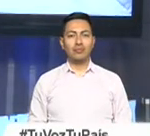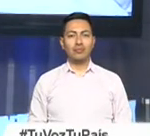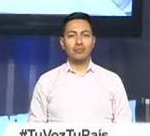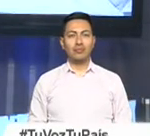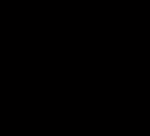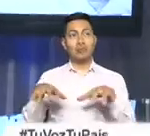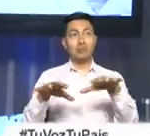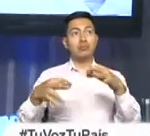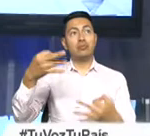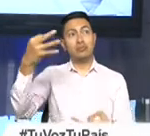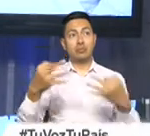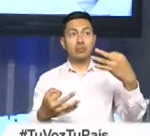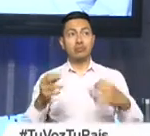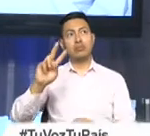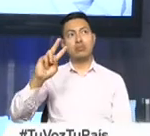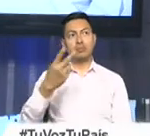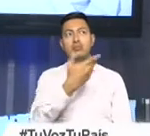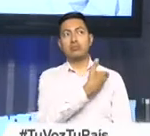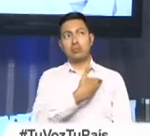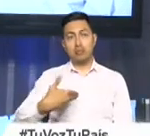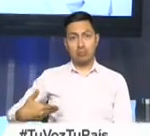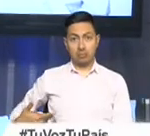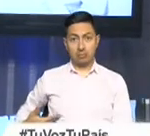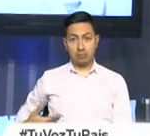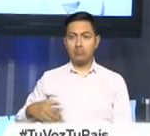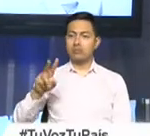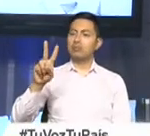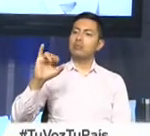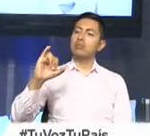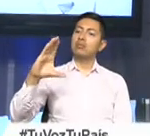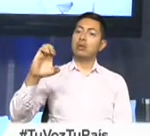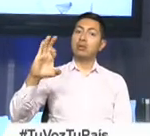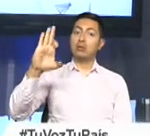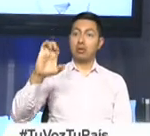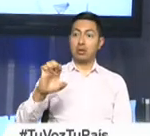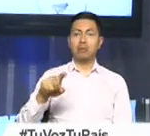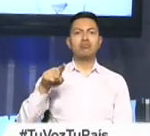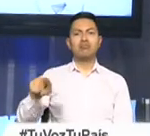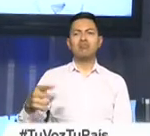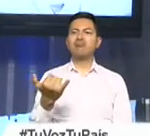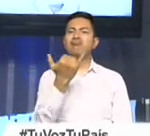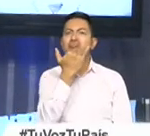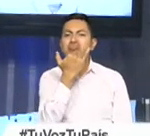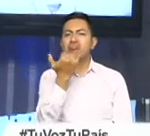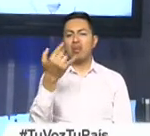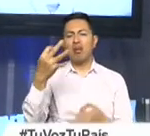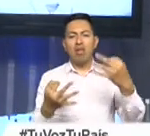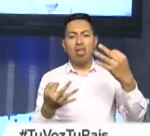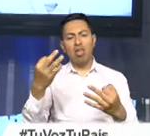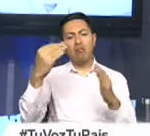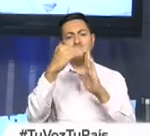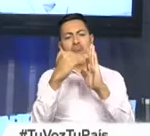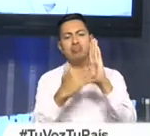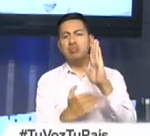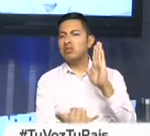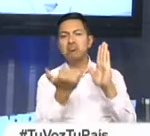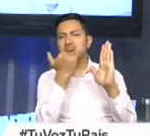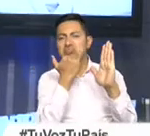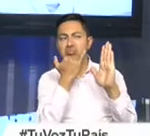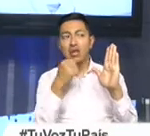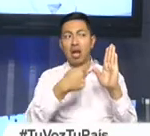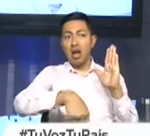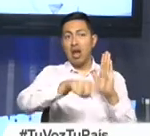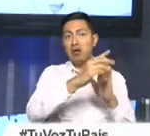El jurídico de la Vice, Vicente Peralta, dio a conocer las falencias técnico-jurídicas que tendría la solicitud de juicio